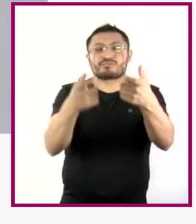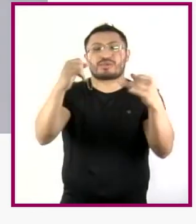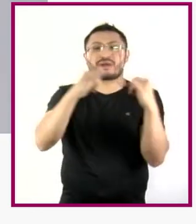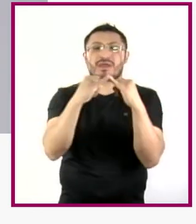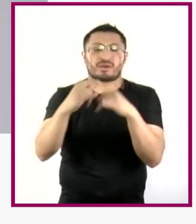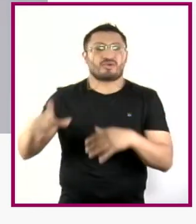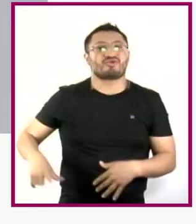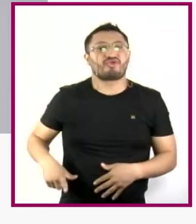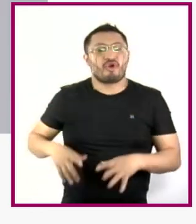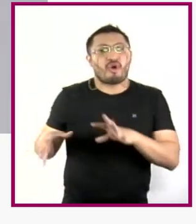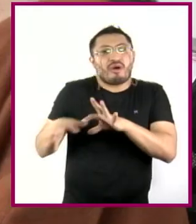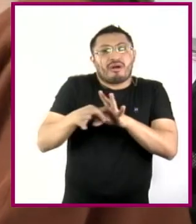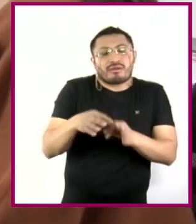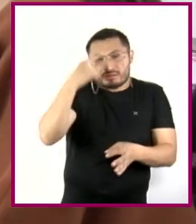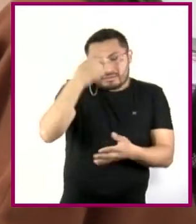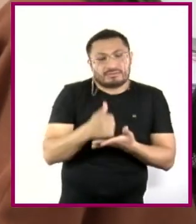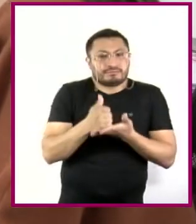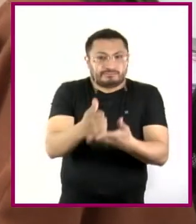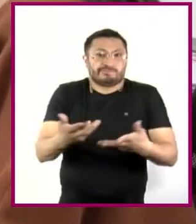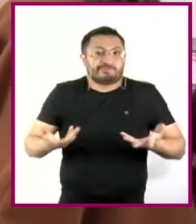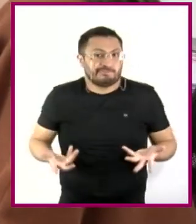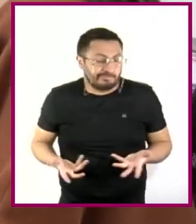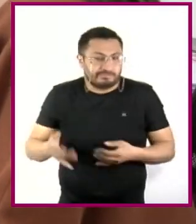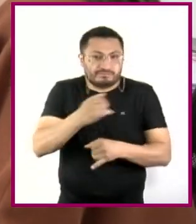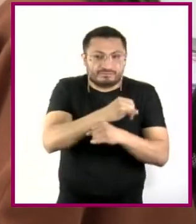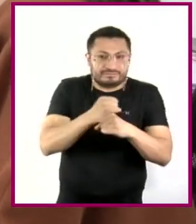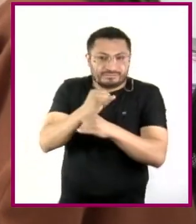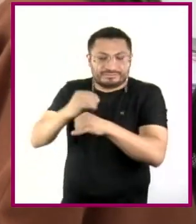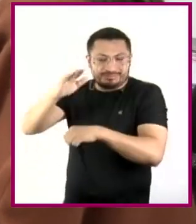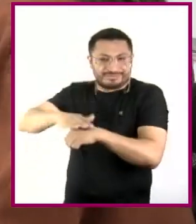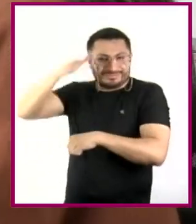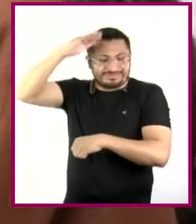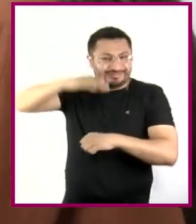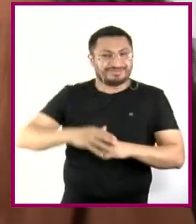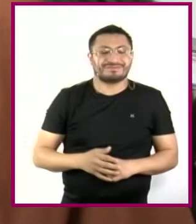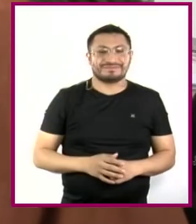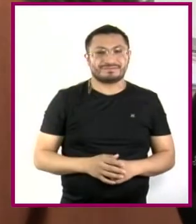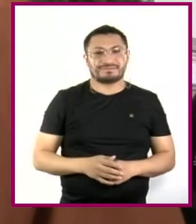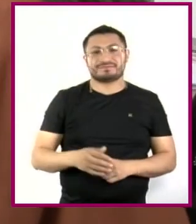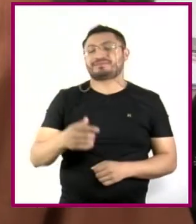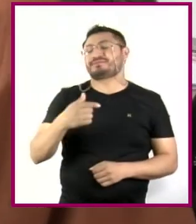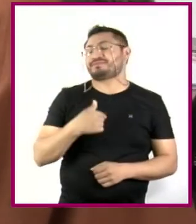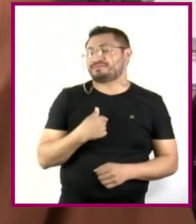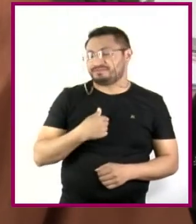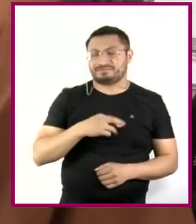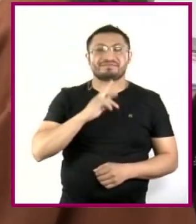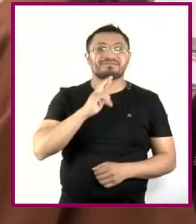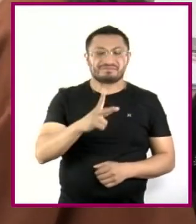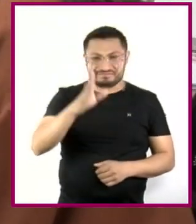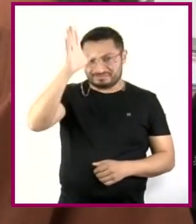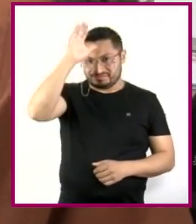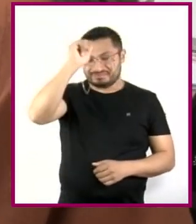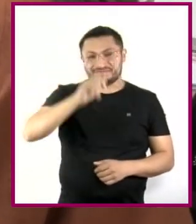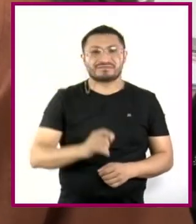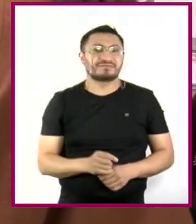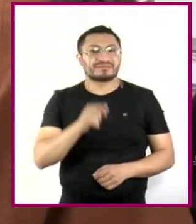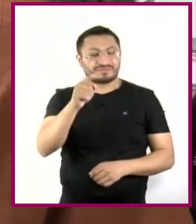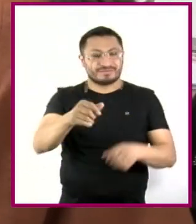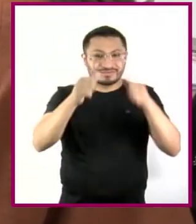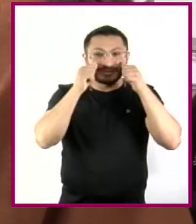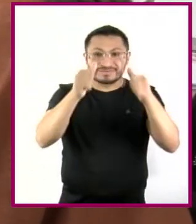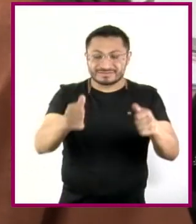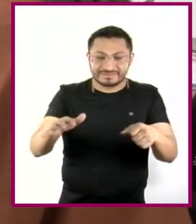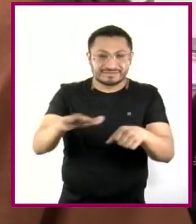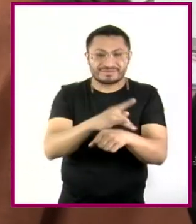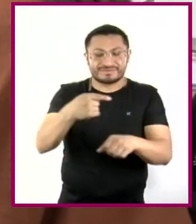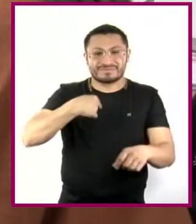y gobiernos. Busquemos algunos datos duros para tener un panorama más claro. Me quitaste las palabras de la boca. Ponte bien abusada, porque